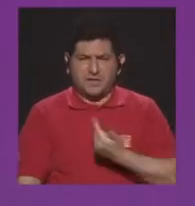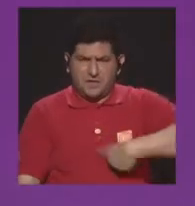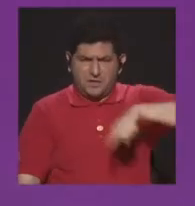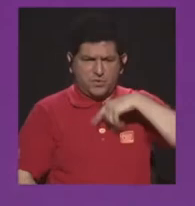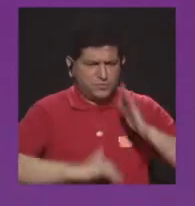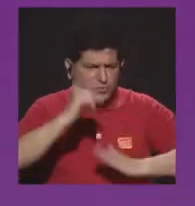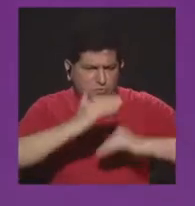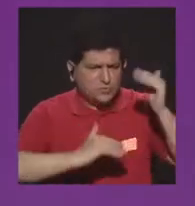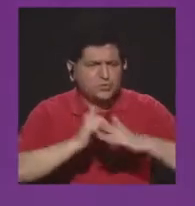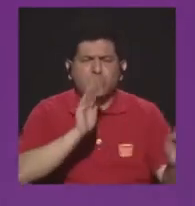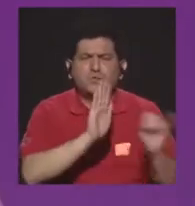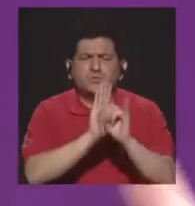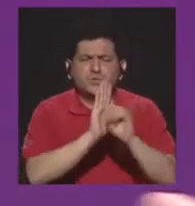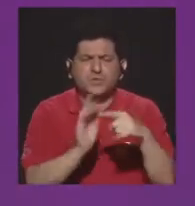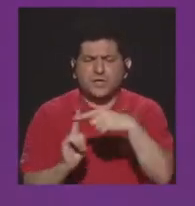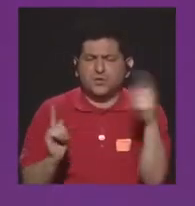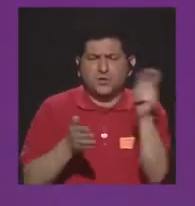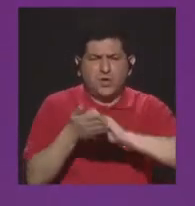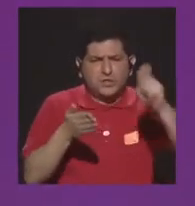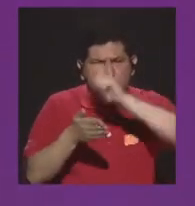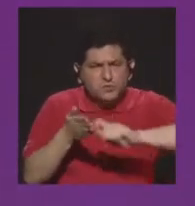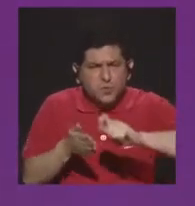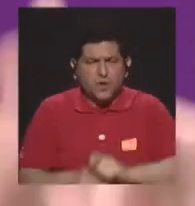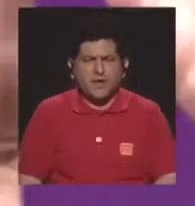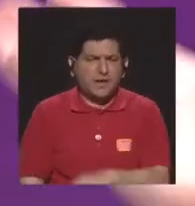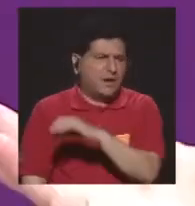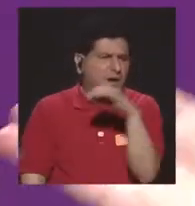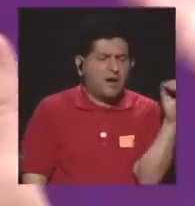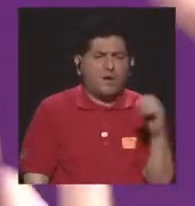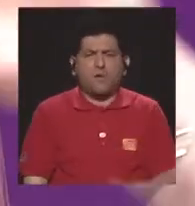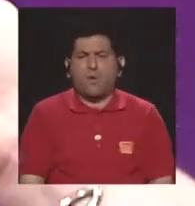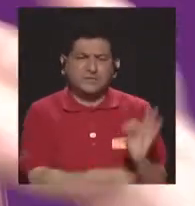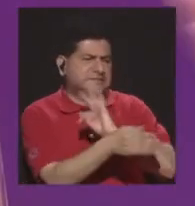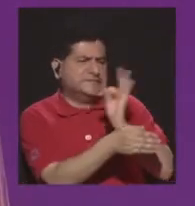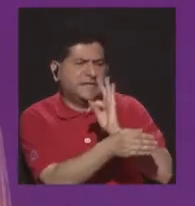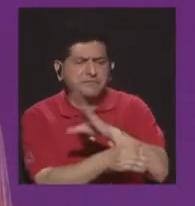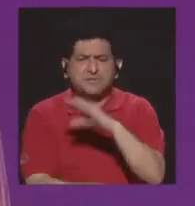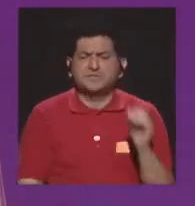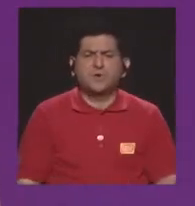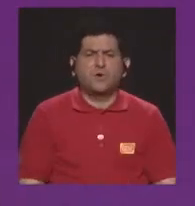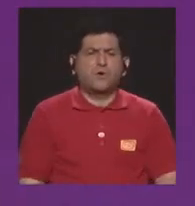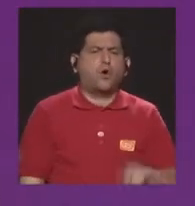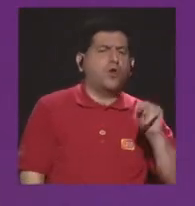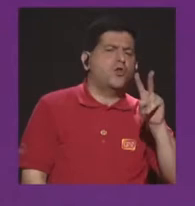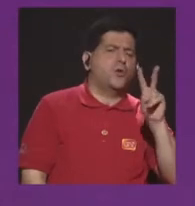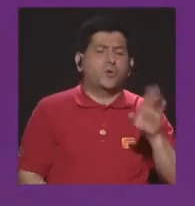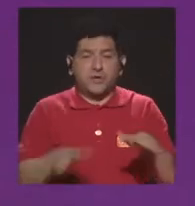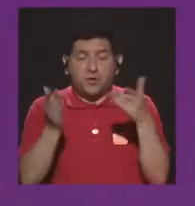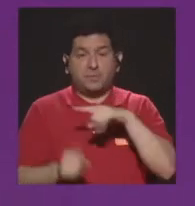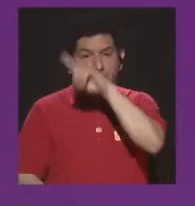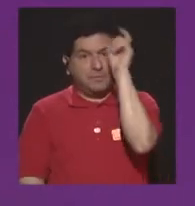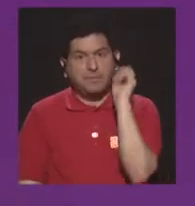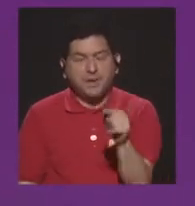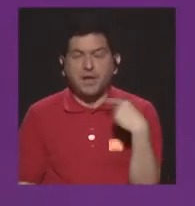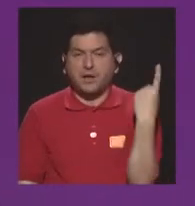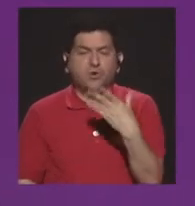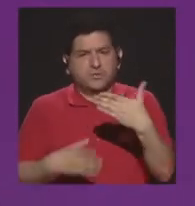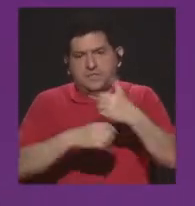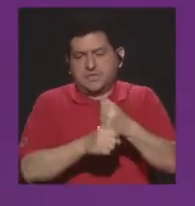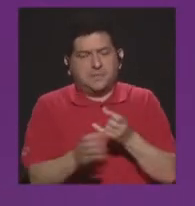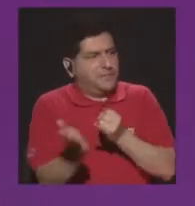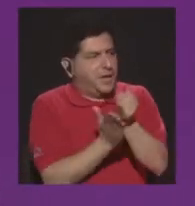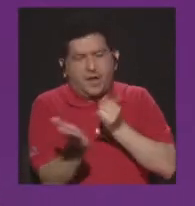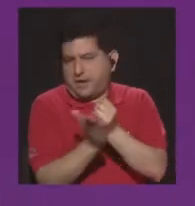construyendo nuestras identidades desde la escuela, desde la televisión, desde las telenovelas? Sí, esa es una pregunta que siempre se hace desde